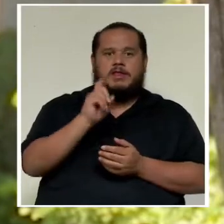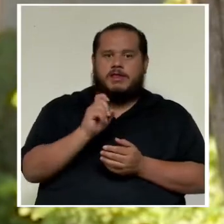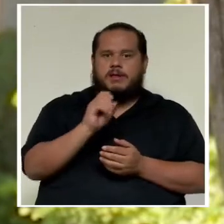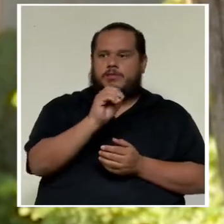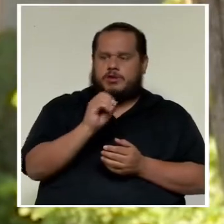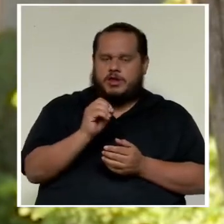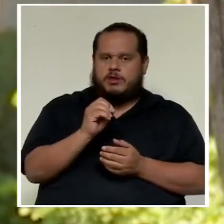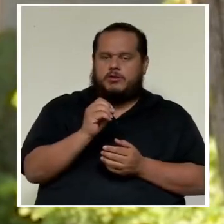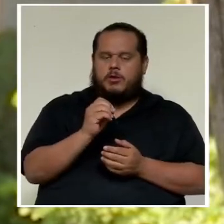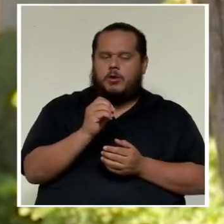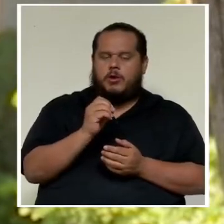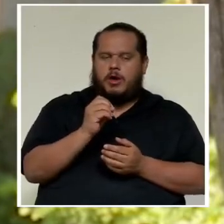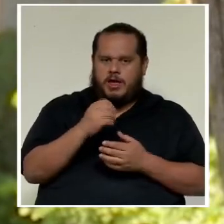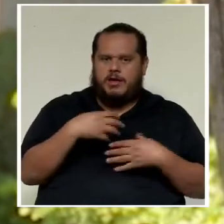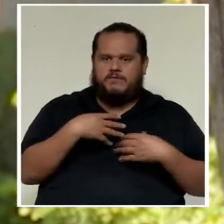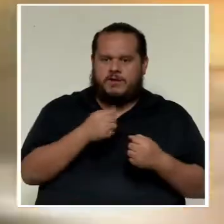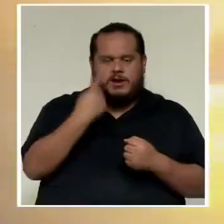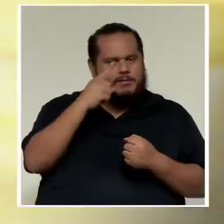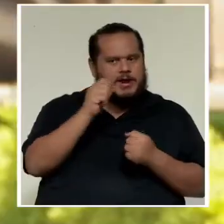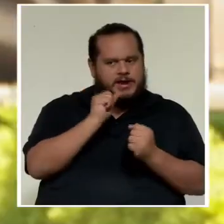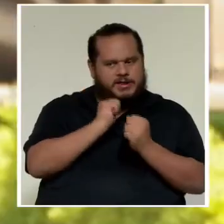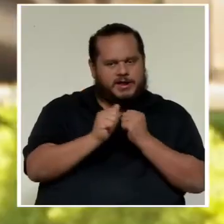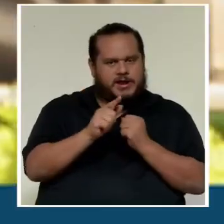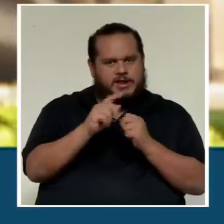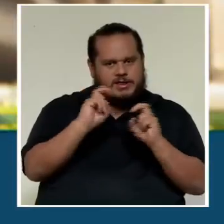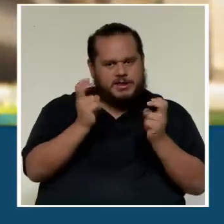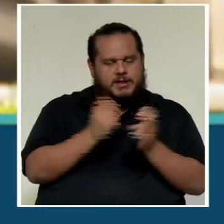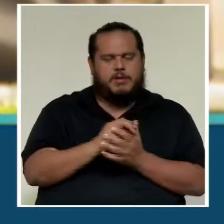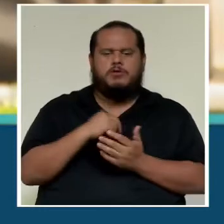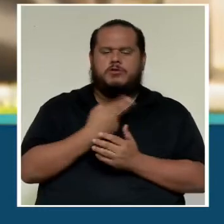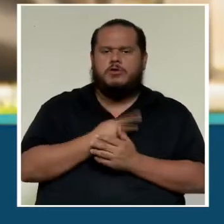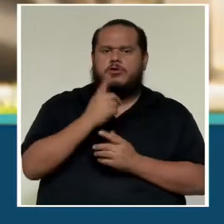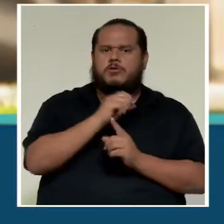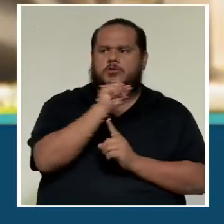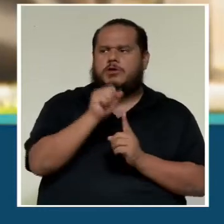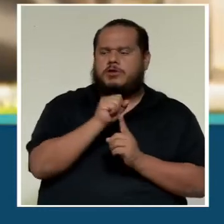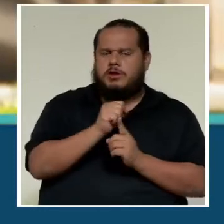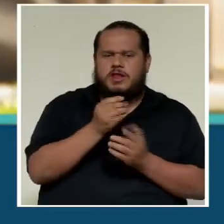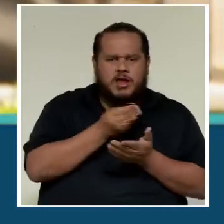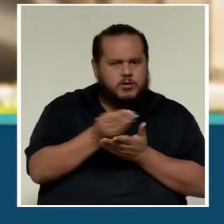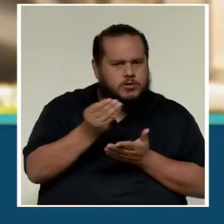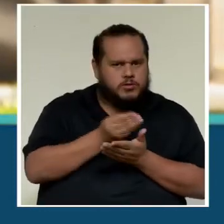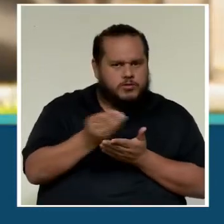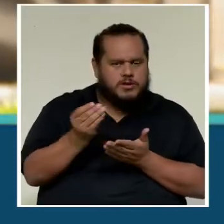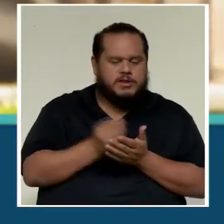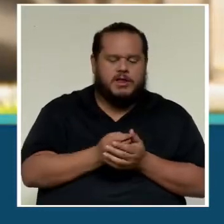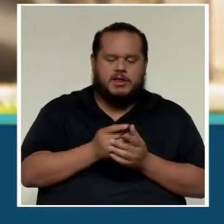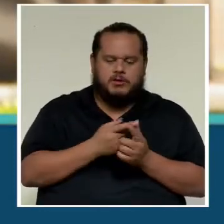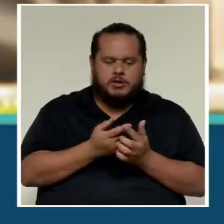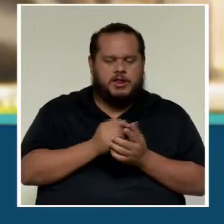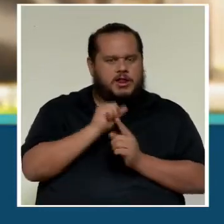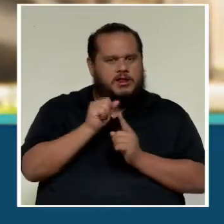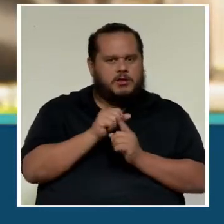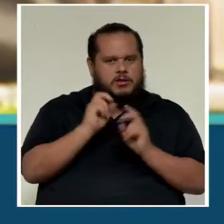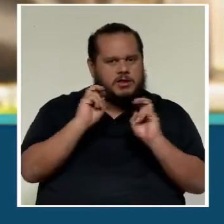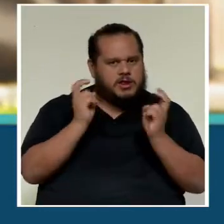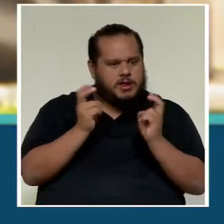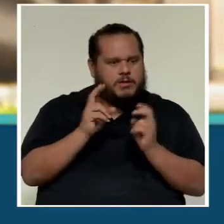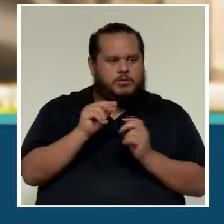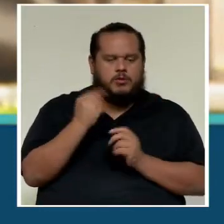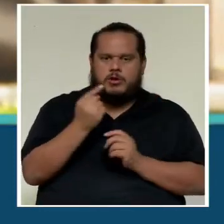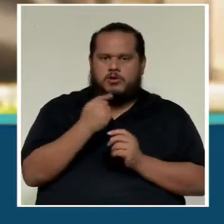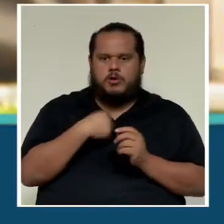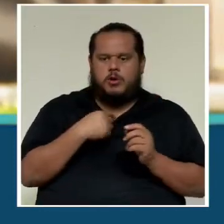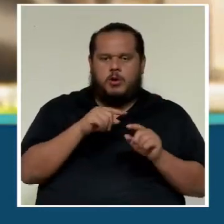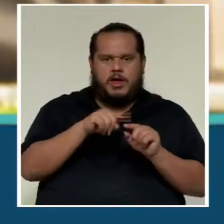fiable para atacar este tema. Somos una sociedad sumamente consumista. Entonces, el hecho del tema no es solo